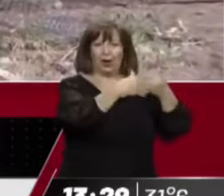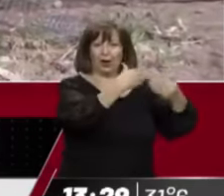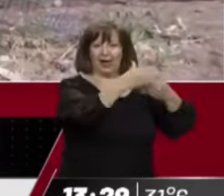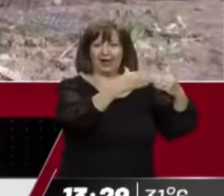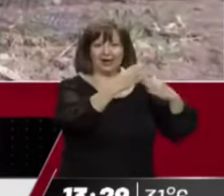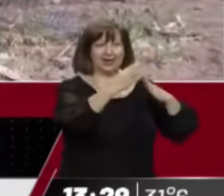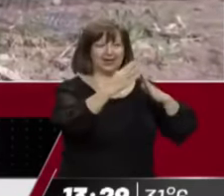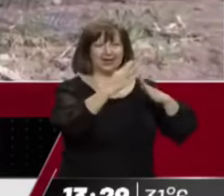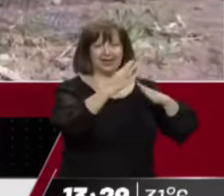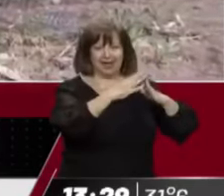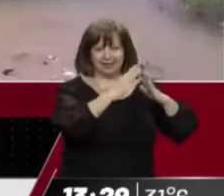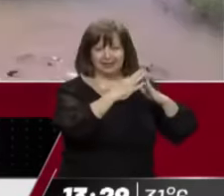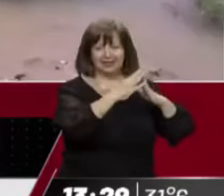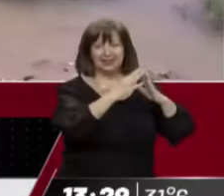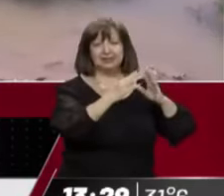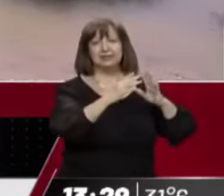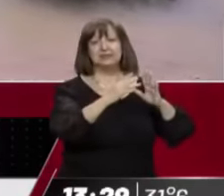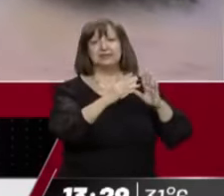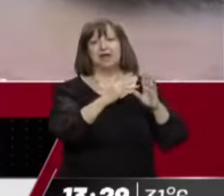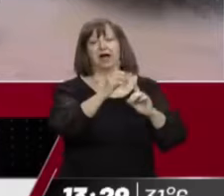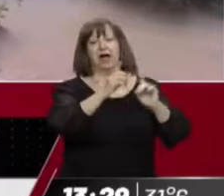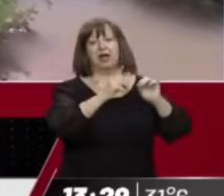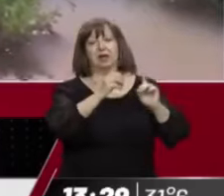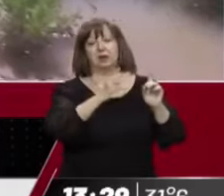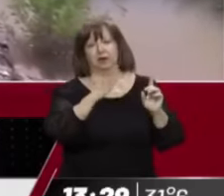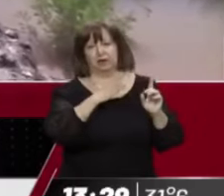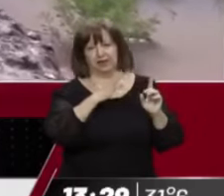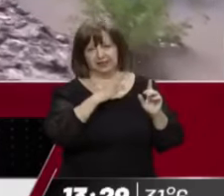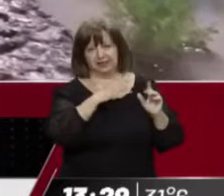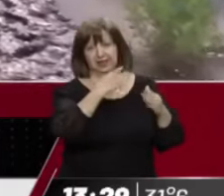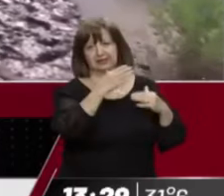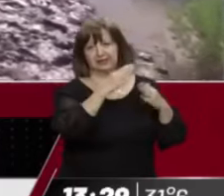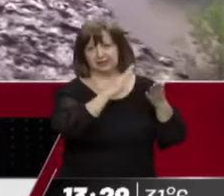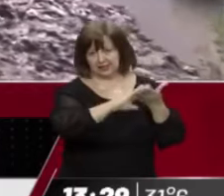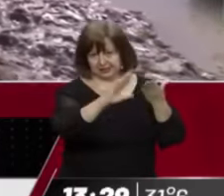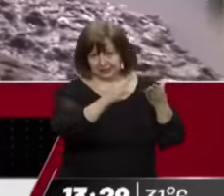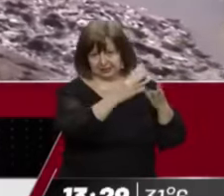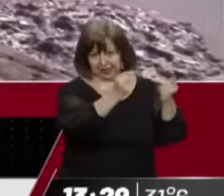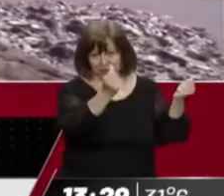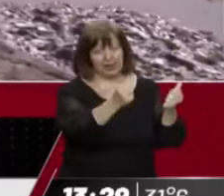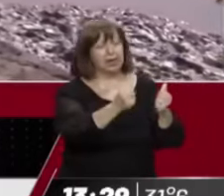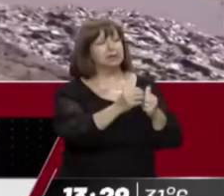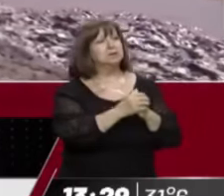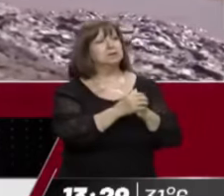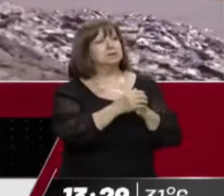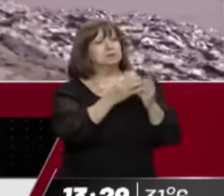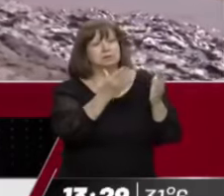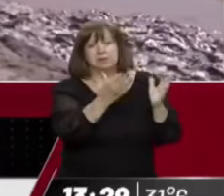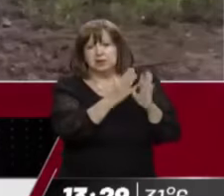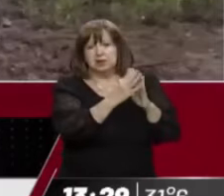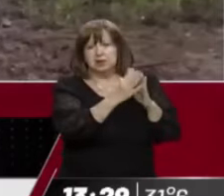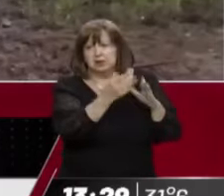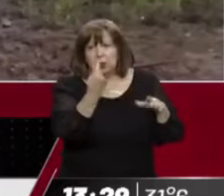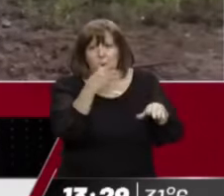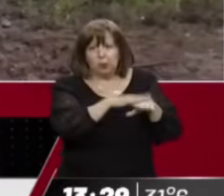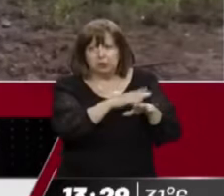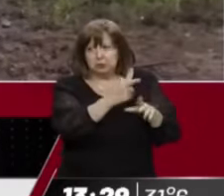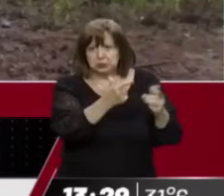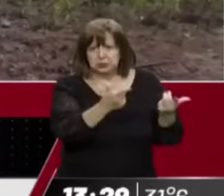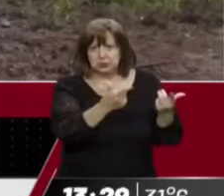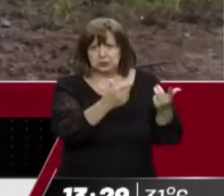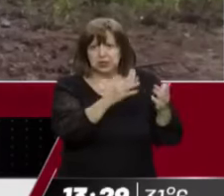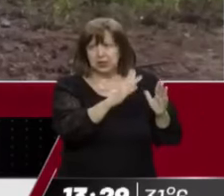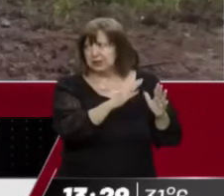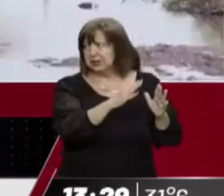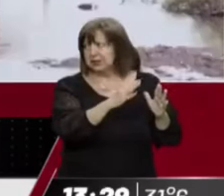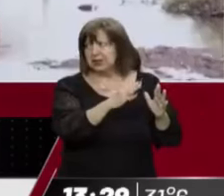infraestructura hay algunas tareas que han quedado Lamentablemente inconclusas y no se han terminado Pero bueno digo son acciones que que hablan de que